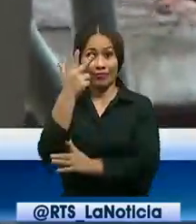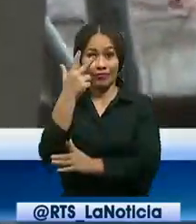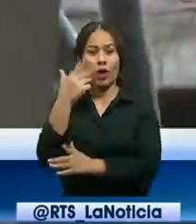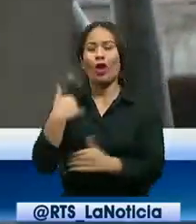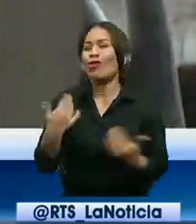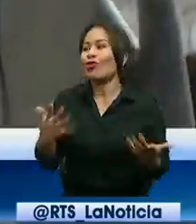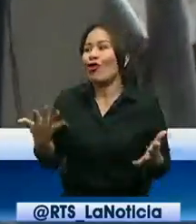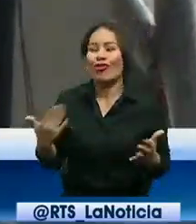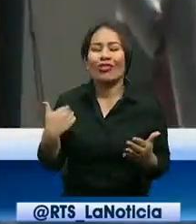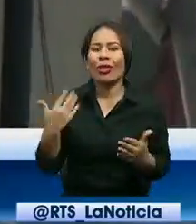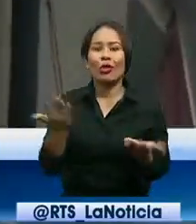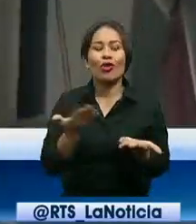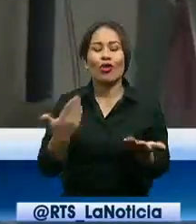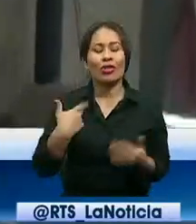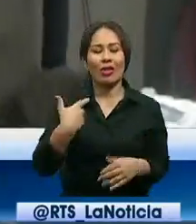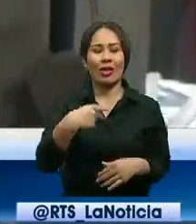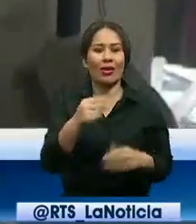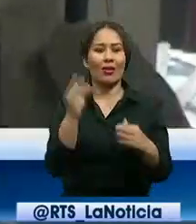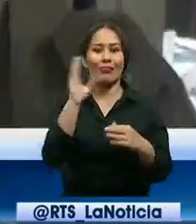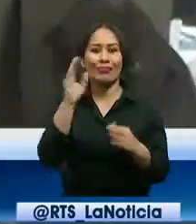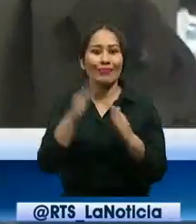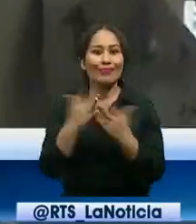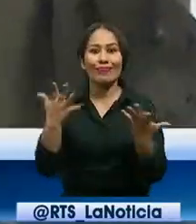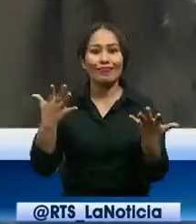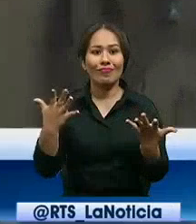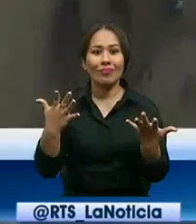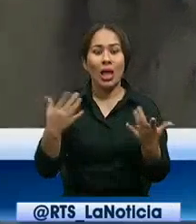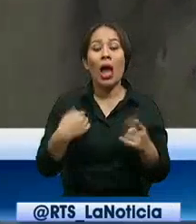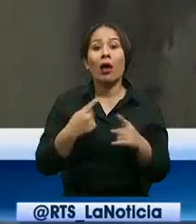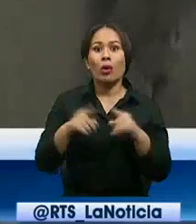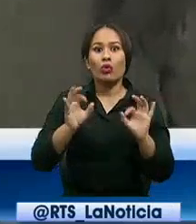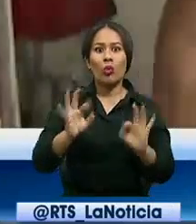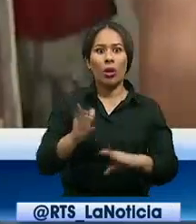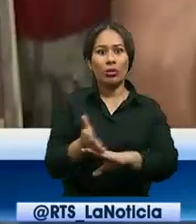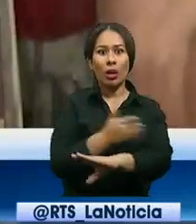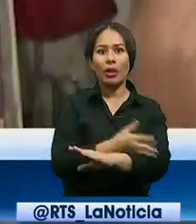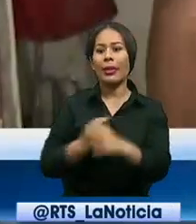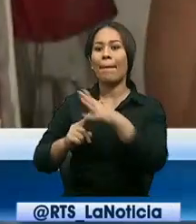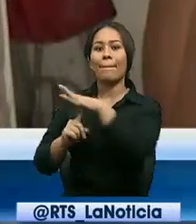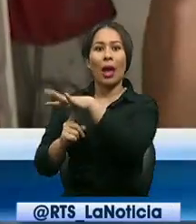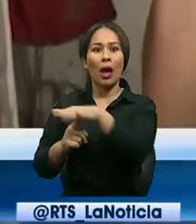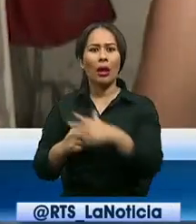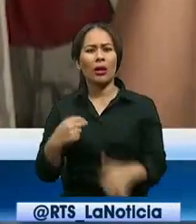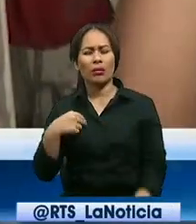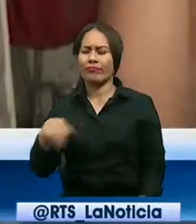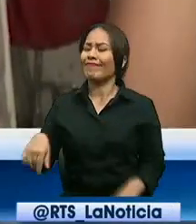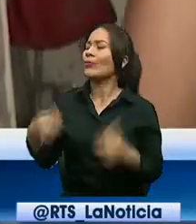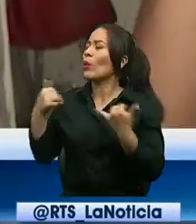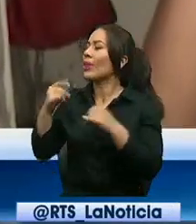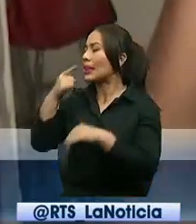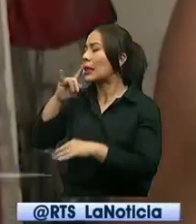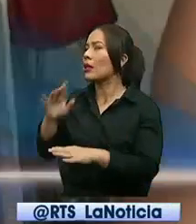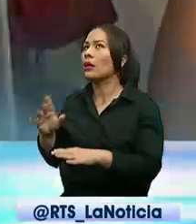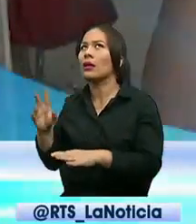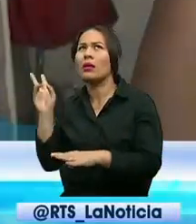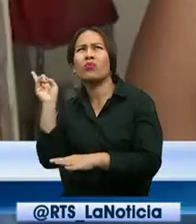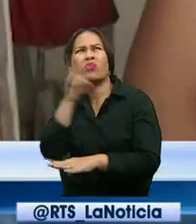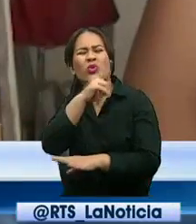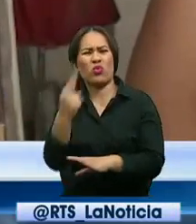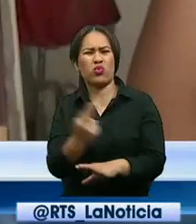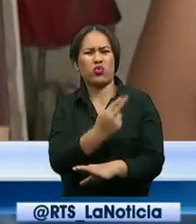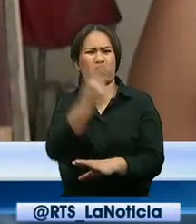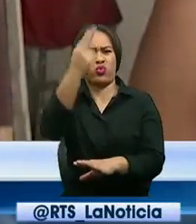porque salieron de casa al parque que está a varios metros cuando ocurrió la explosión. Y la gente que corría y se veía el humo, ya después yo vi esas